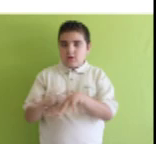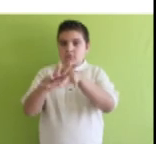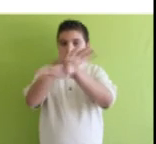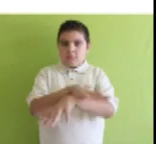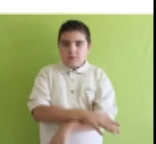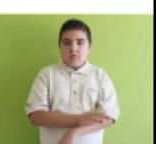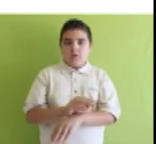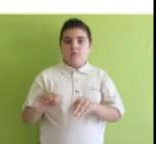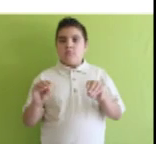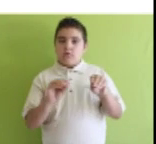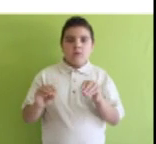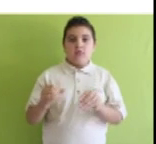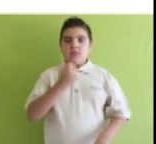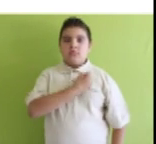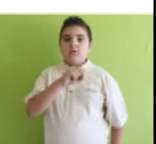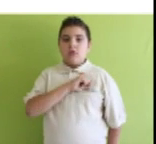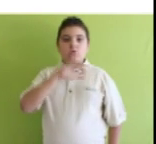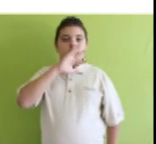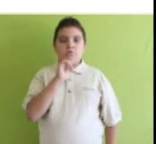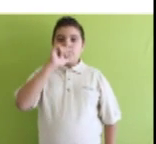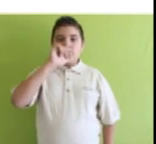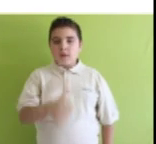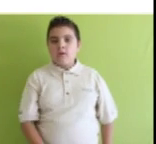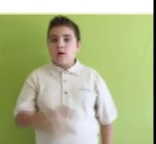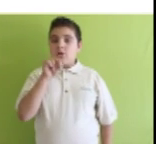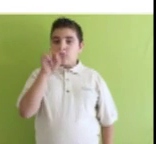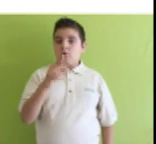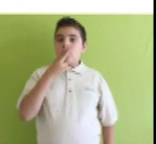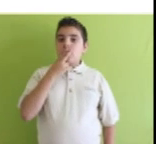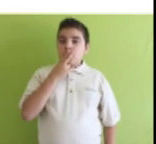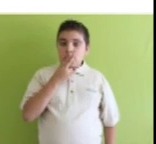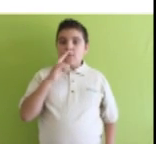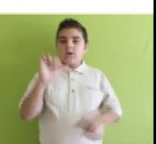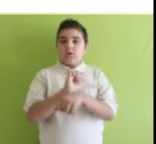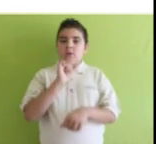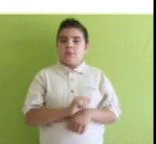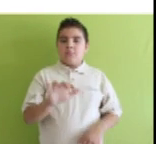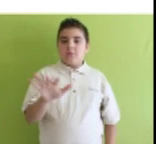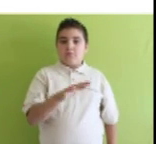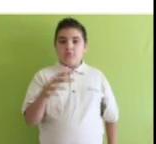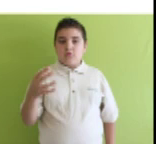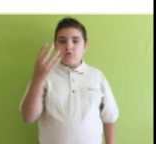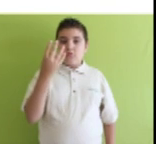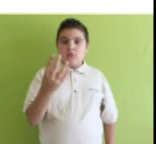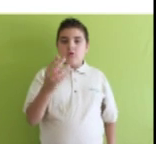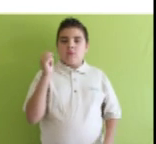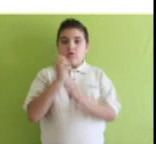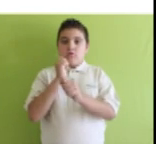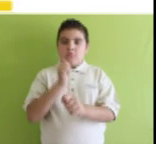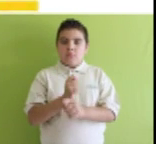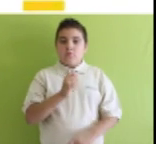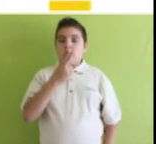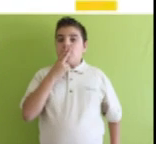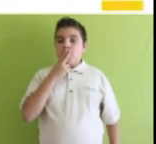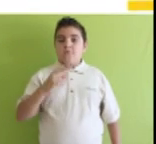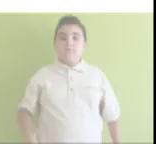Como lleva a muchas personas al mismo tiempo, reduce la quema de combustible en la atmósfera y consume un nivel menor de energía.